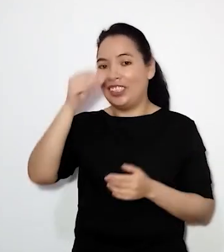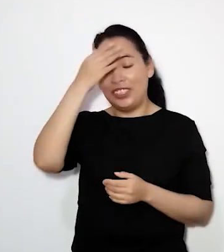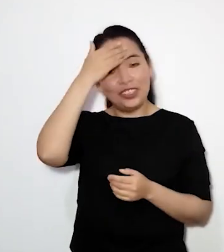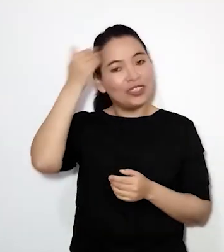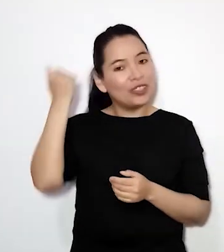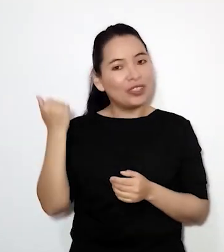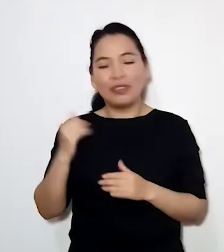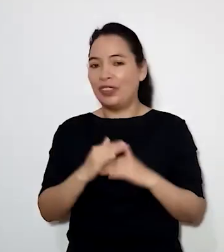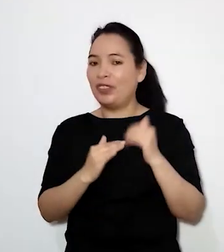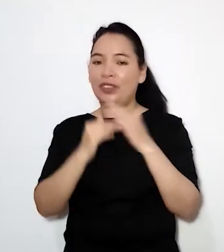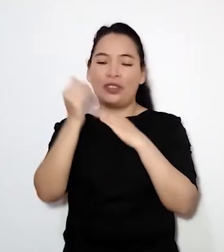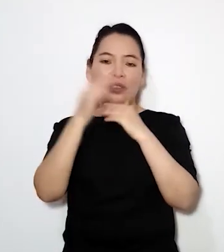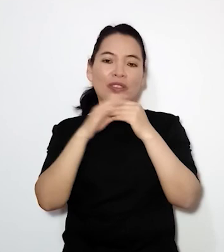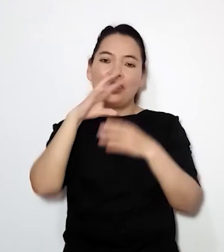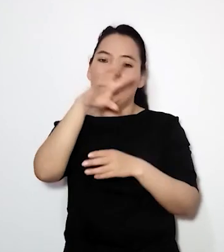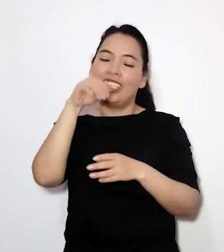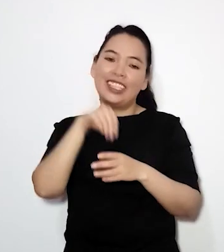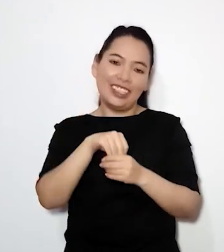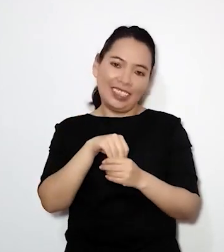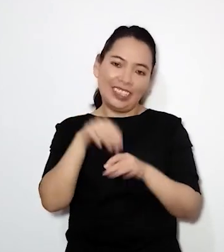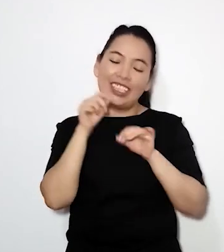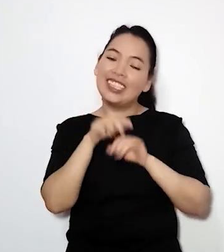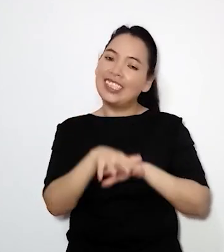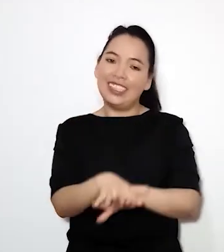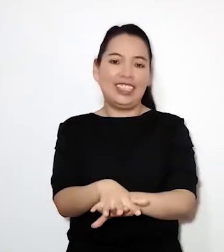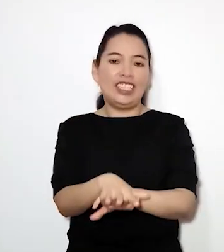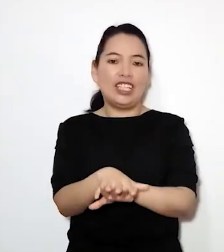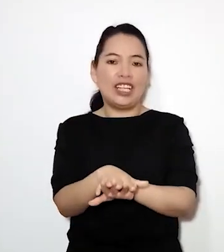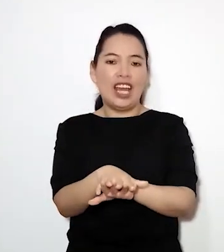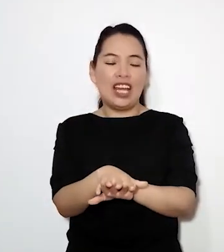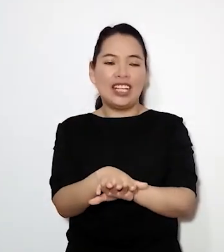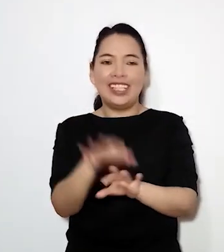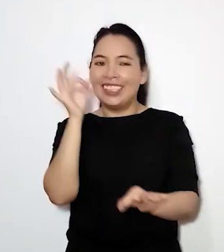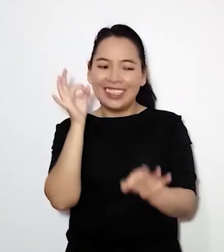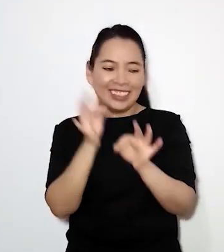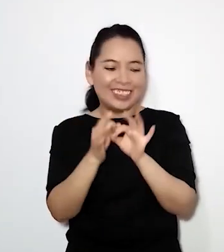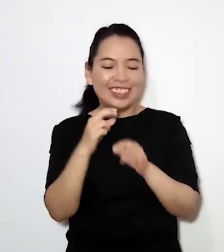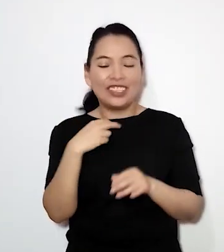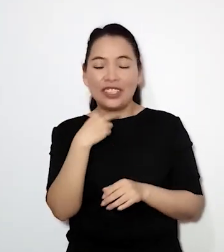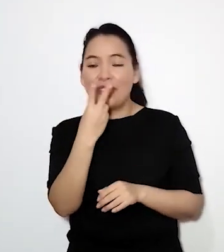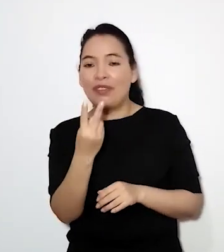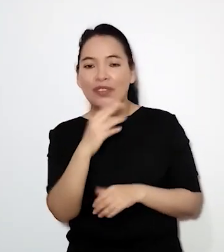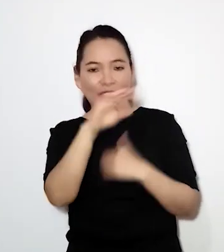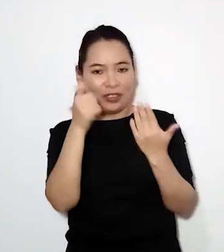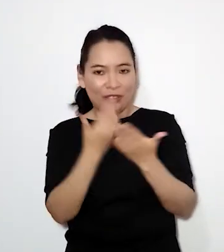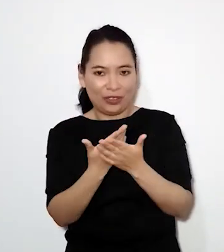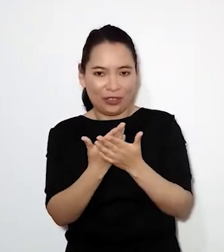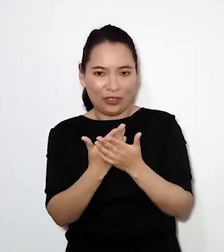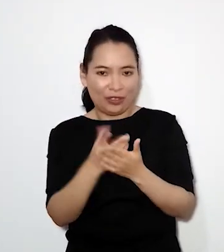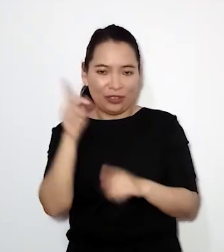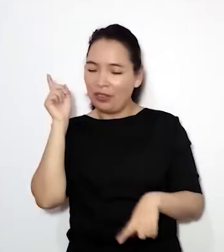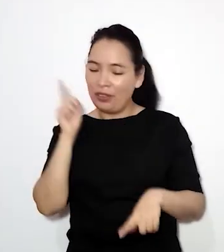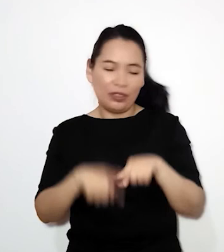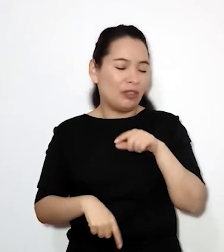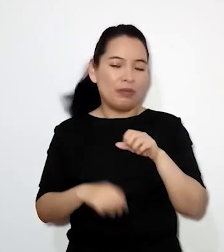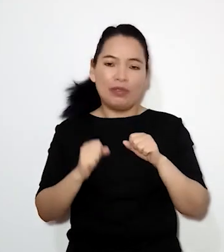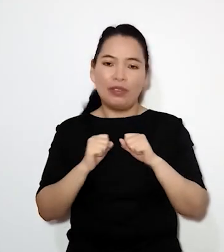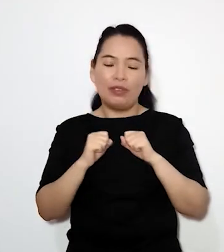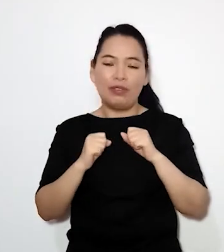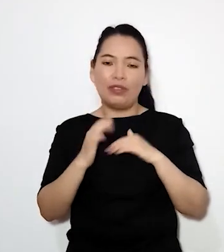y que sin esa voz de todos no habrá una sociedad para todos. Gracias.